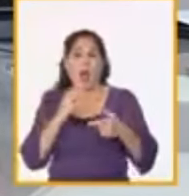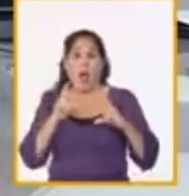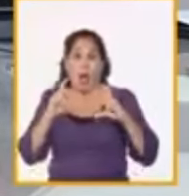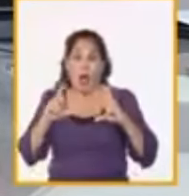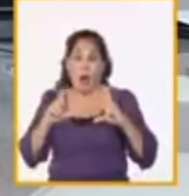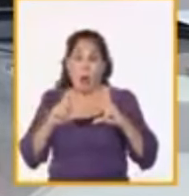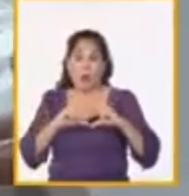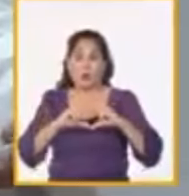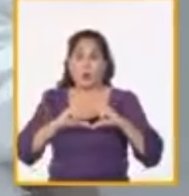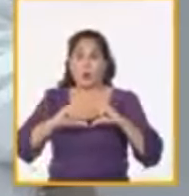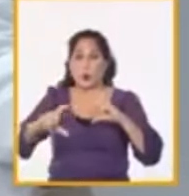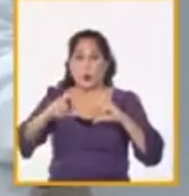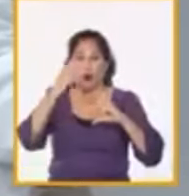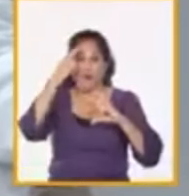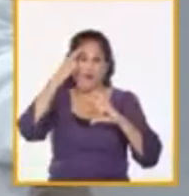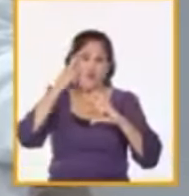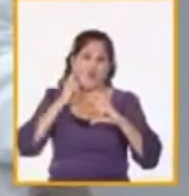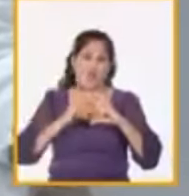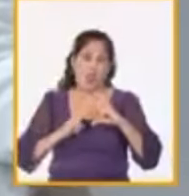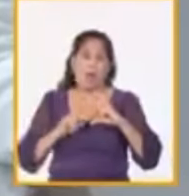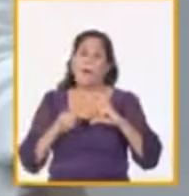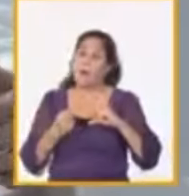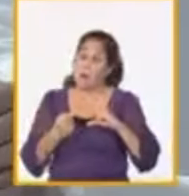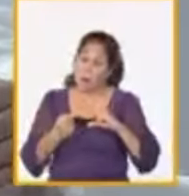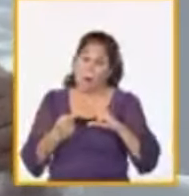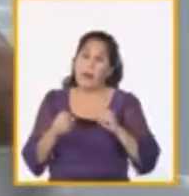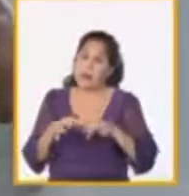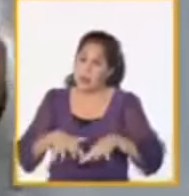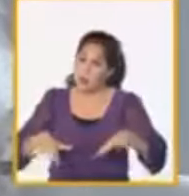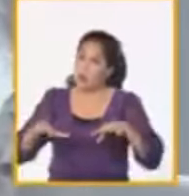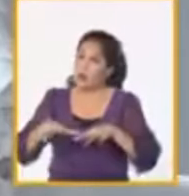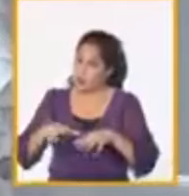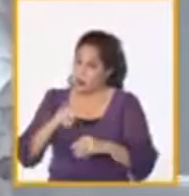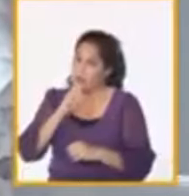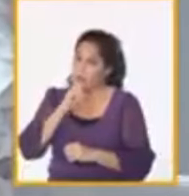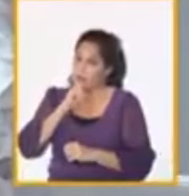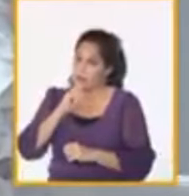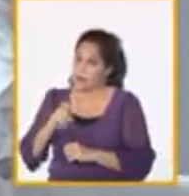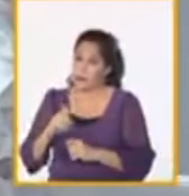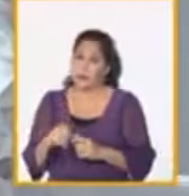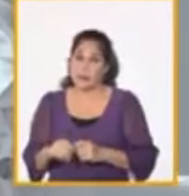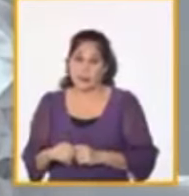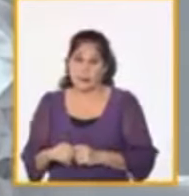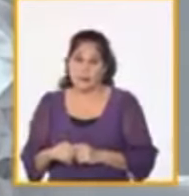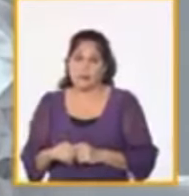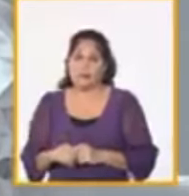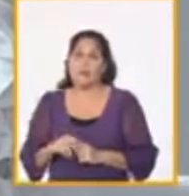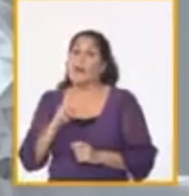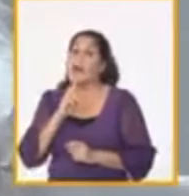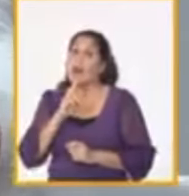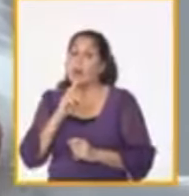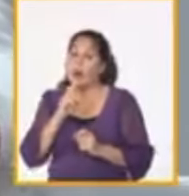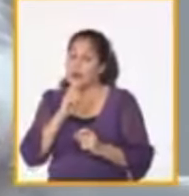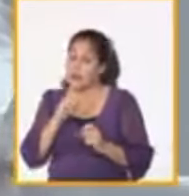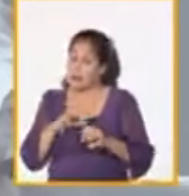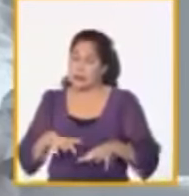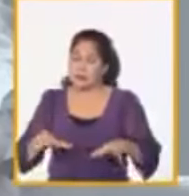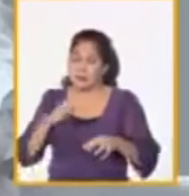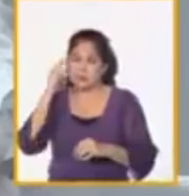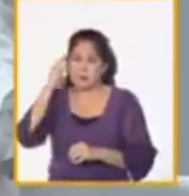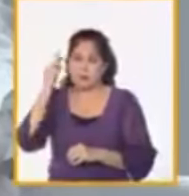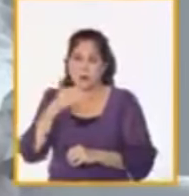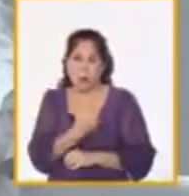abasto. Lo que pasa es que los problemas son bastantes y hay otras cosas que influyen. Y hay una